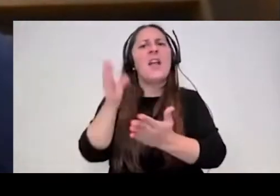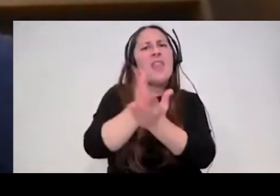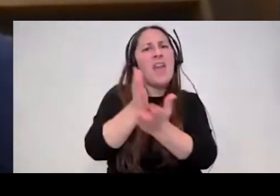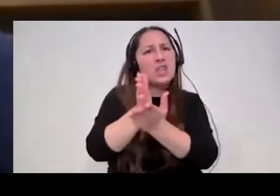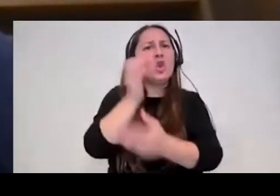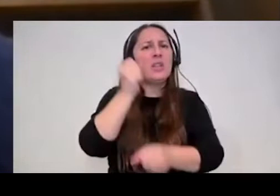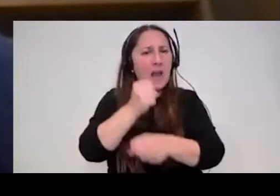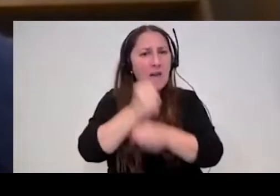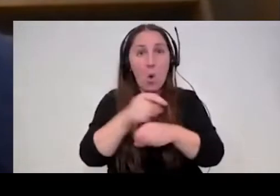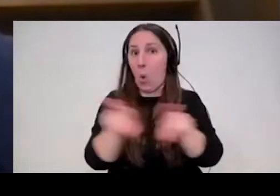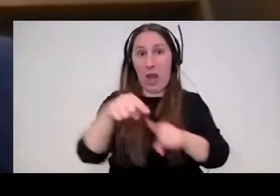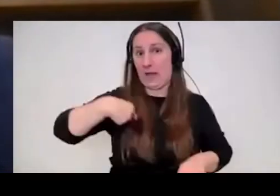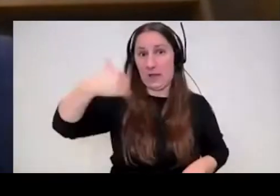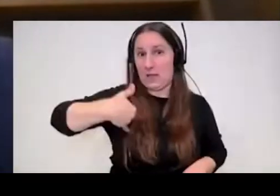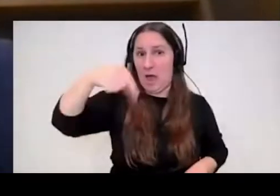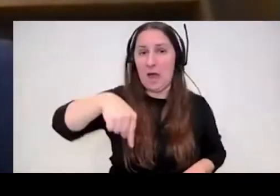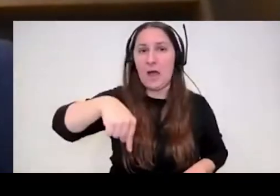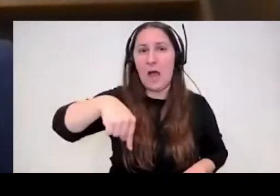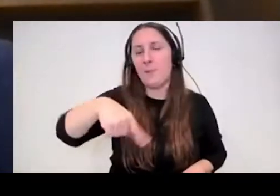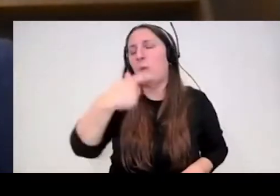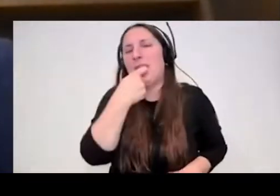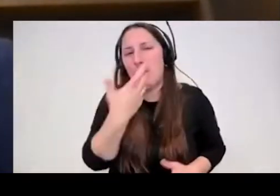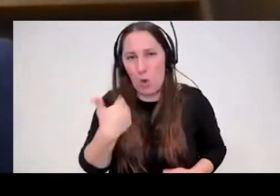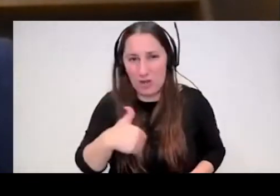como Argentina, por ejemplo,